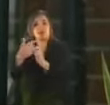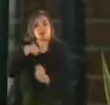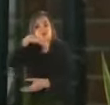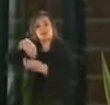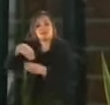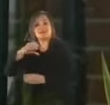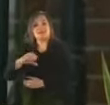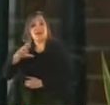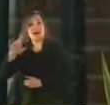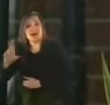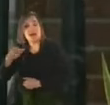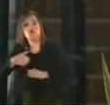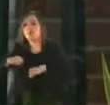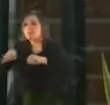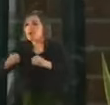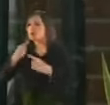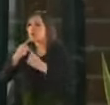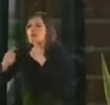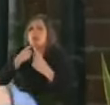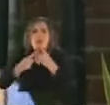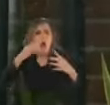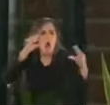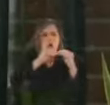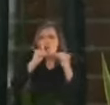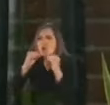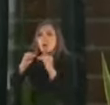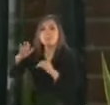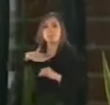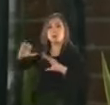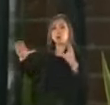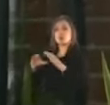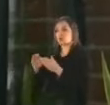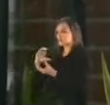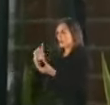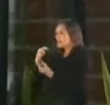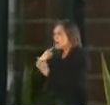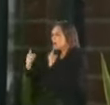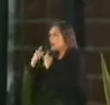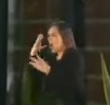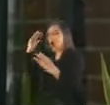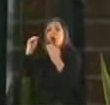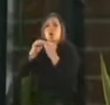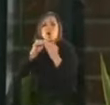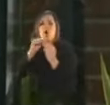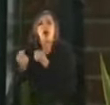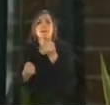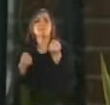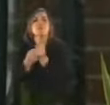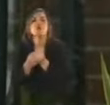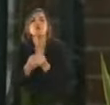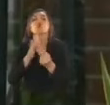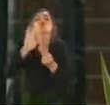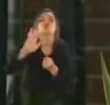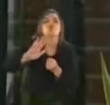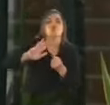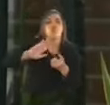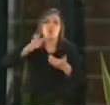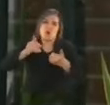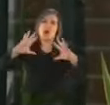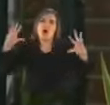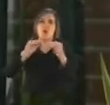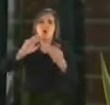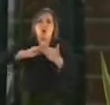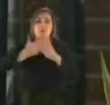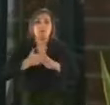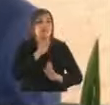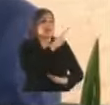Radical, logré armar mayorías dentro del partido y defender el acuerdo de paz e impedir que el gobierno del Centro Democrático